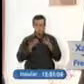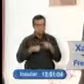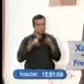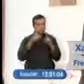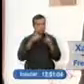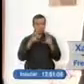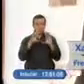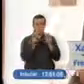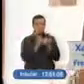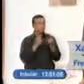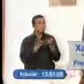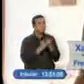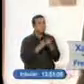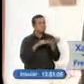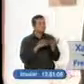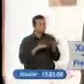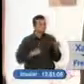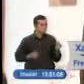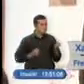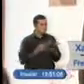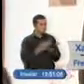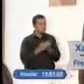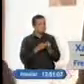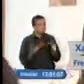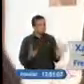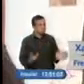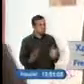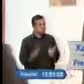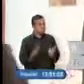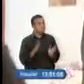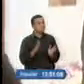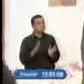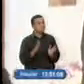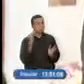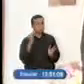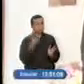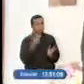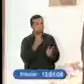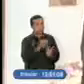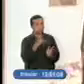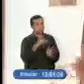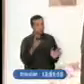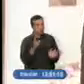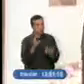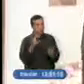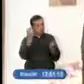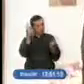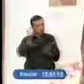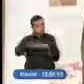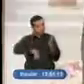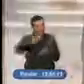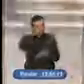labor del Frente, nos ha dado un espaldarazo y nos ha dicho muy tajantemente: adelante sin temor ni favor. Eso es lo importante.